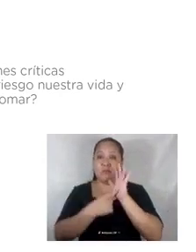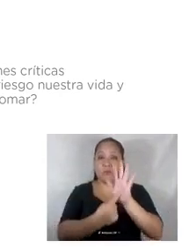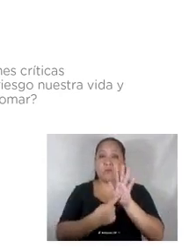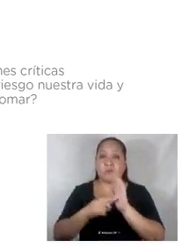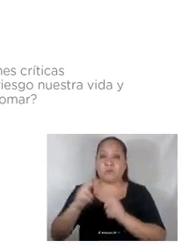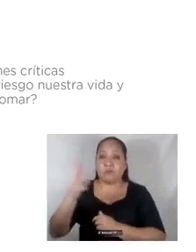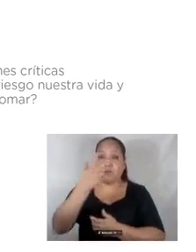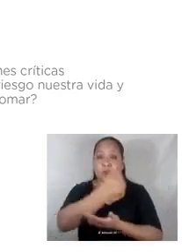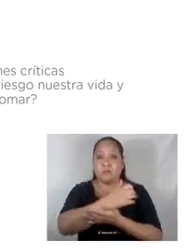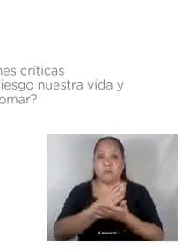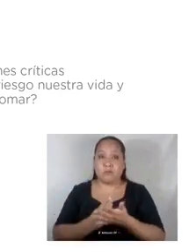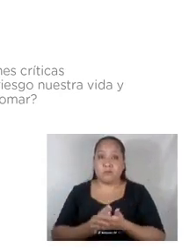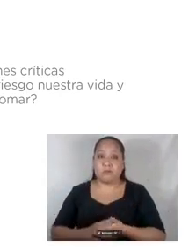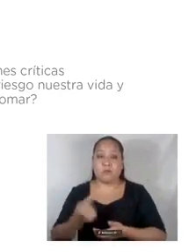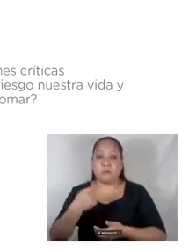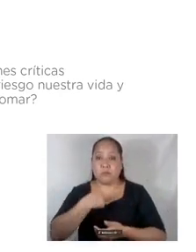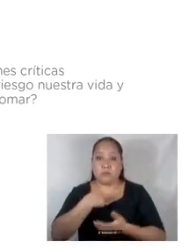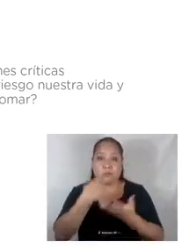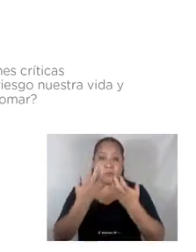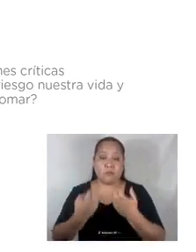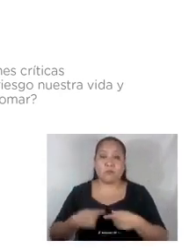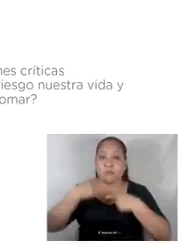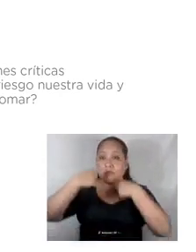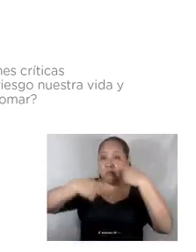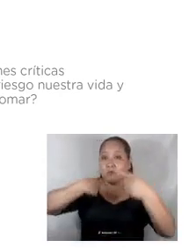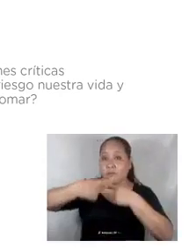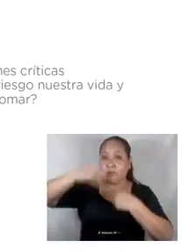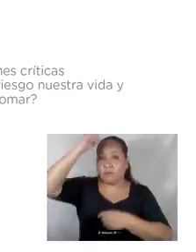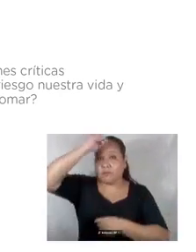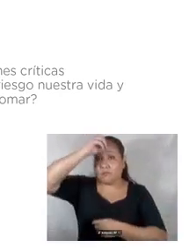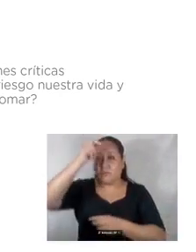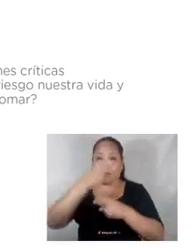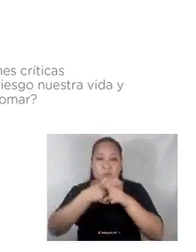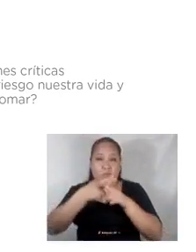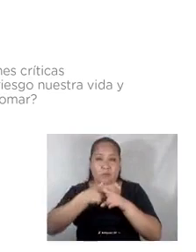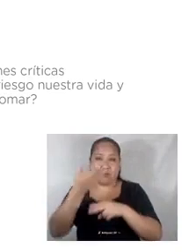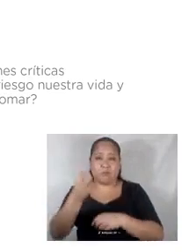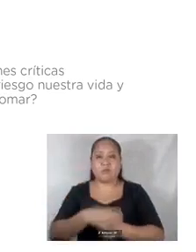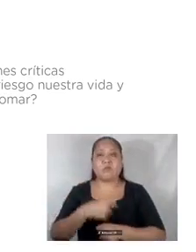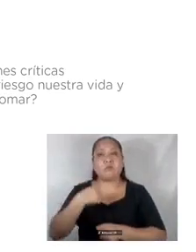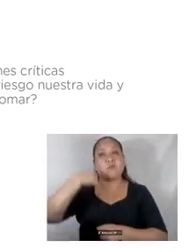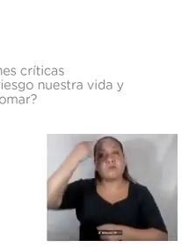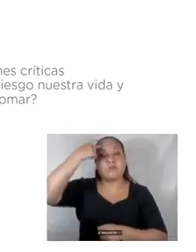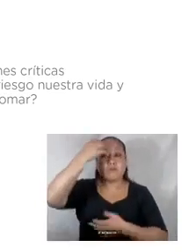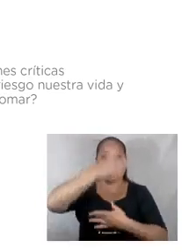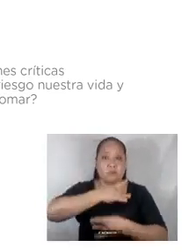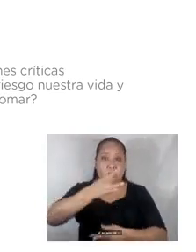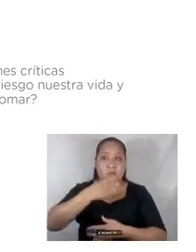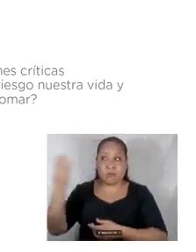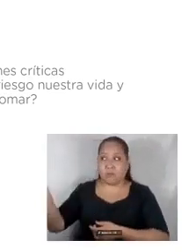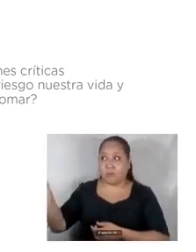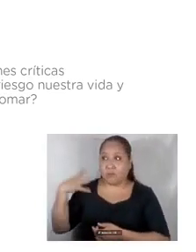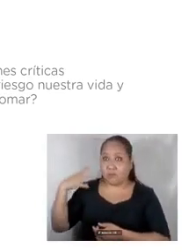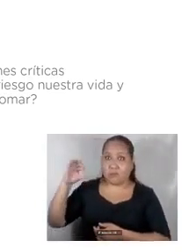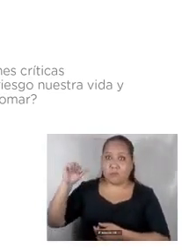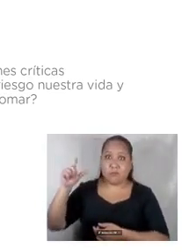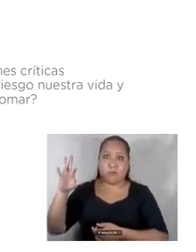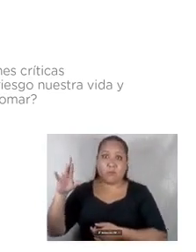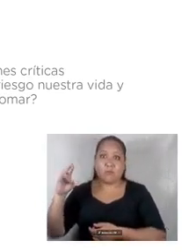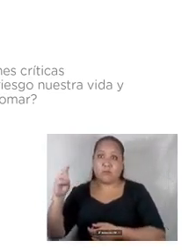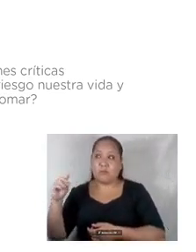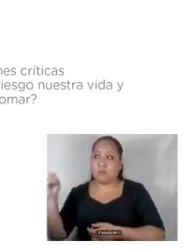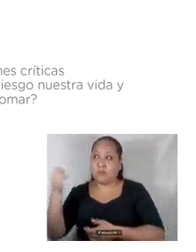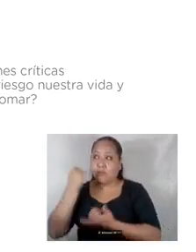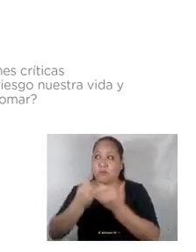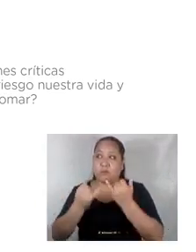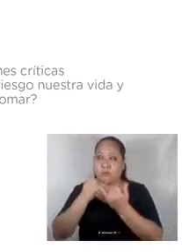bloque, hacer un comentario breve. Me parece interesante lo que Alfredo ha manifestado en su última